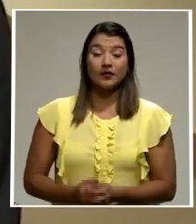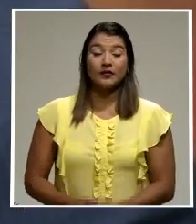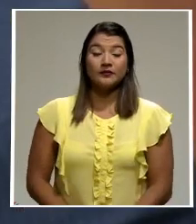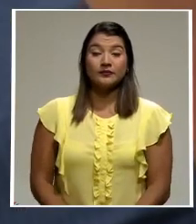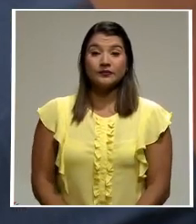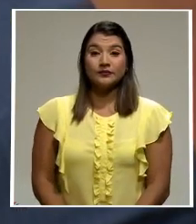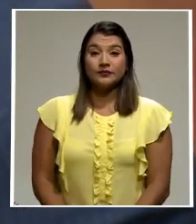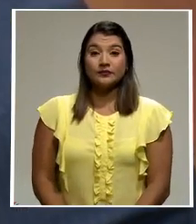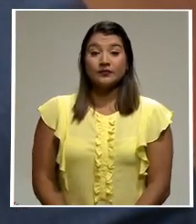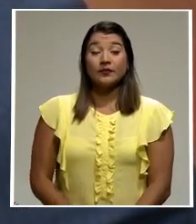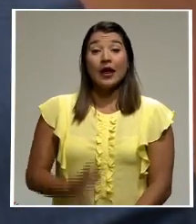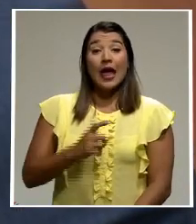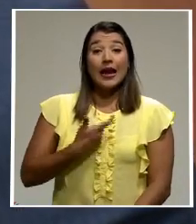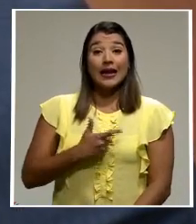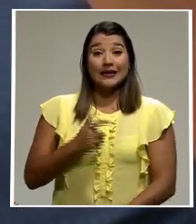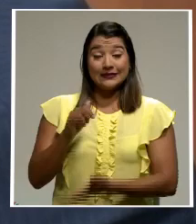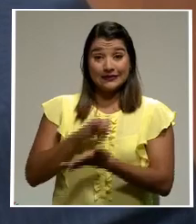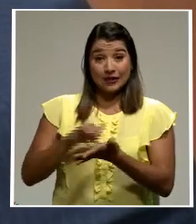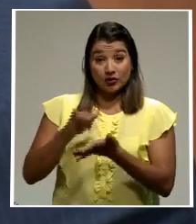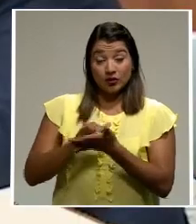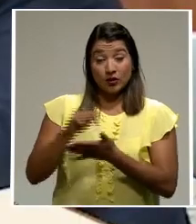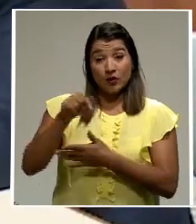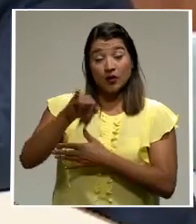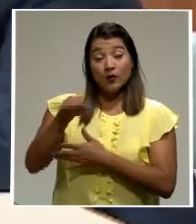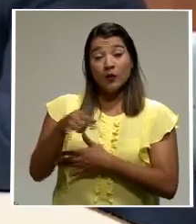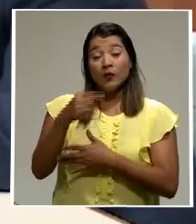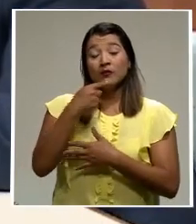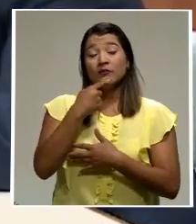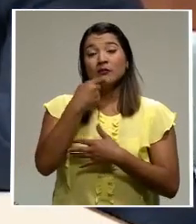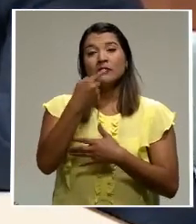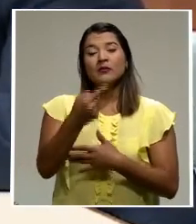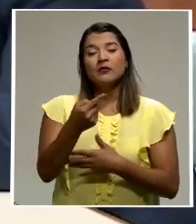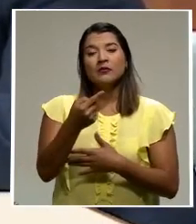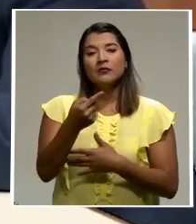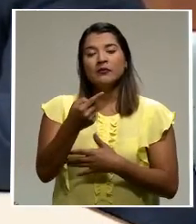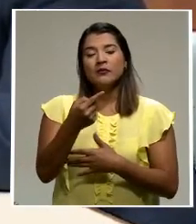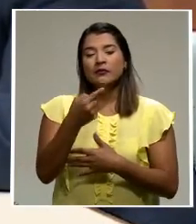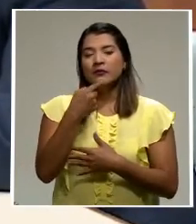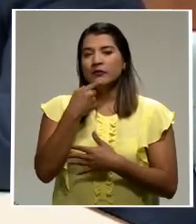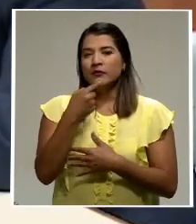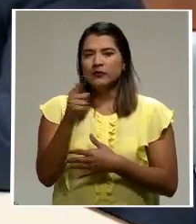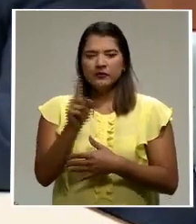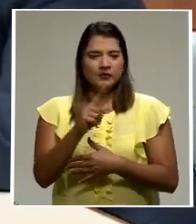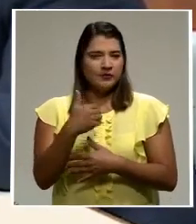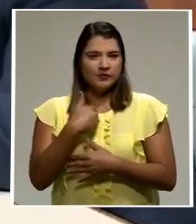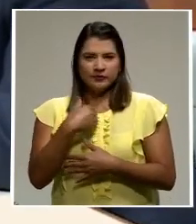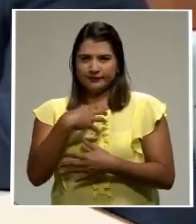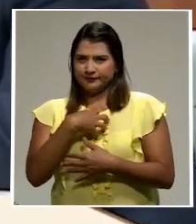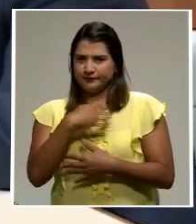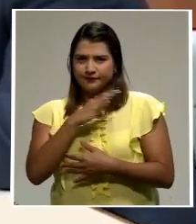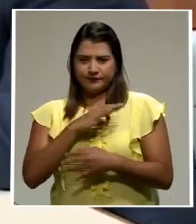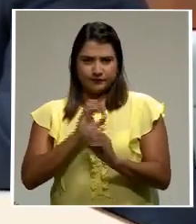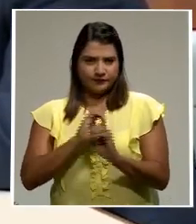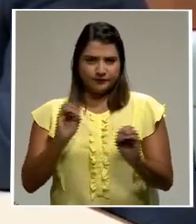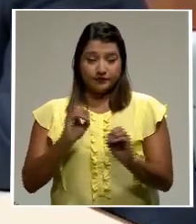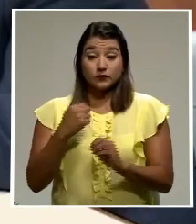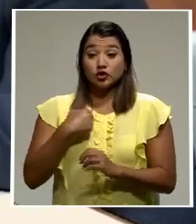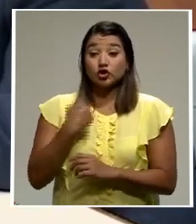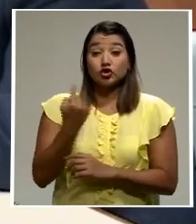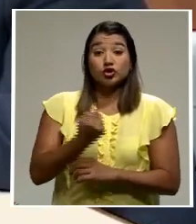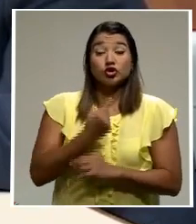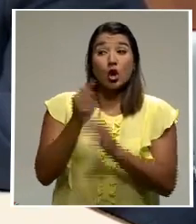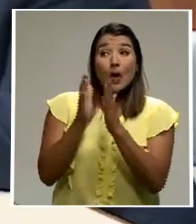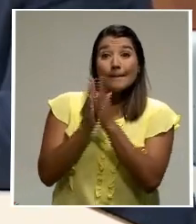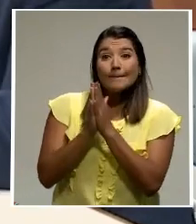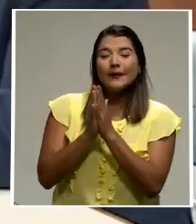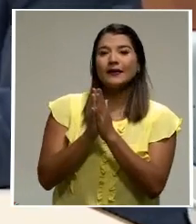procesal. El alcalde Josefino declaró este jueves al iniciar el debate y aseguró que no fue beneficiado, ya que él lo único que hizo fue